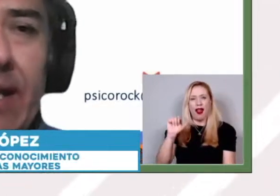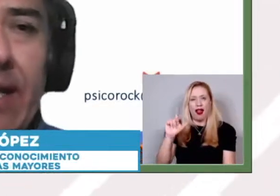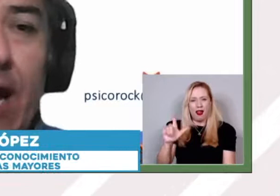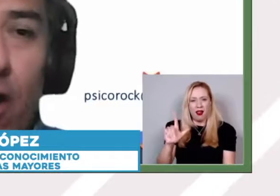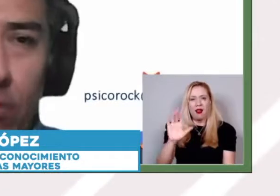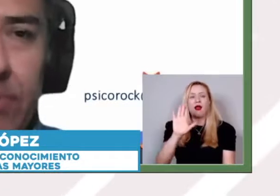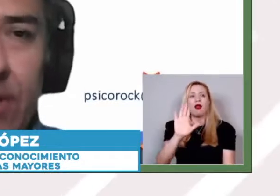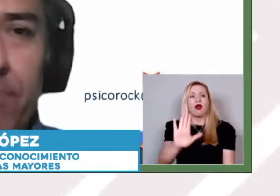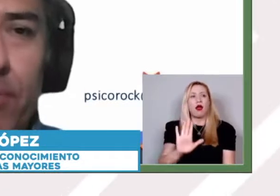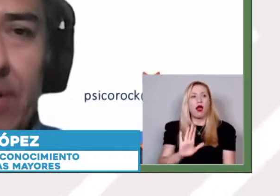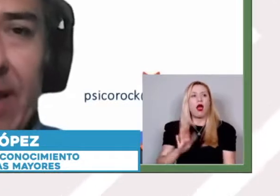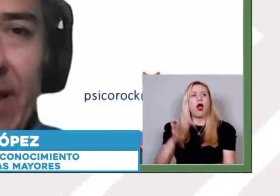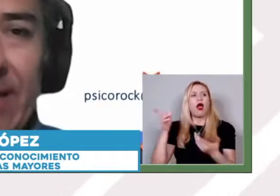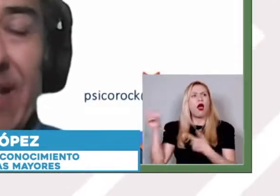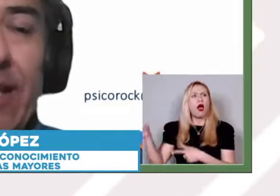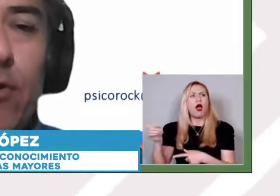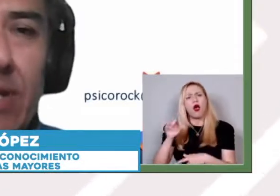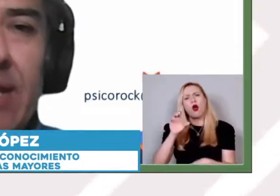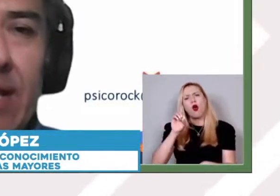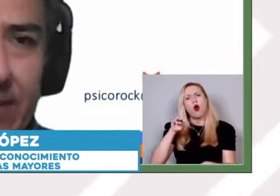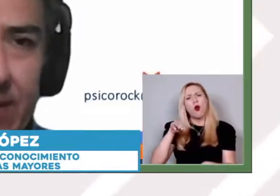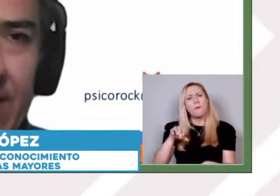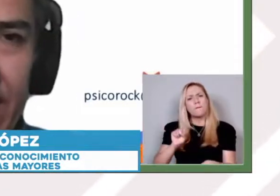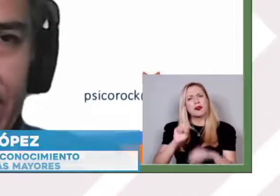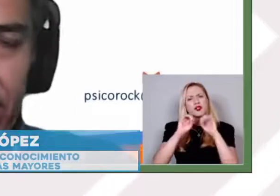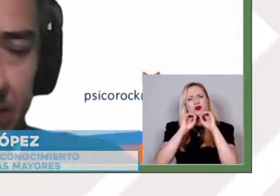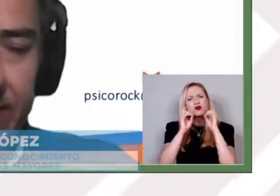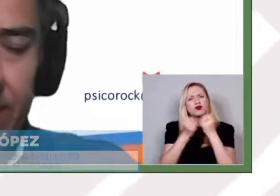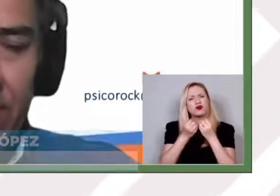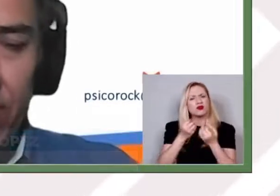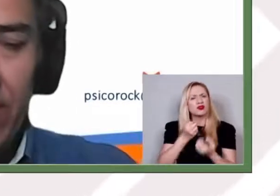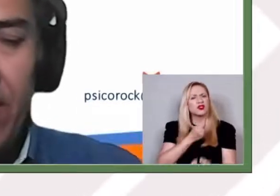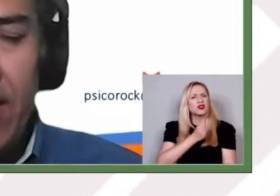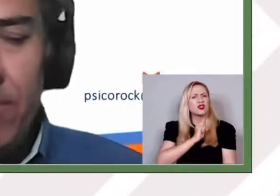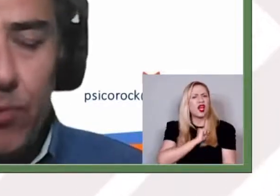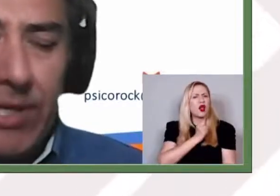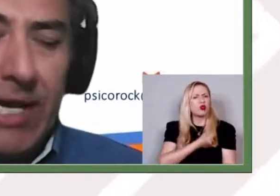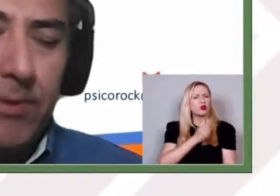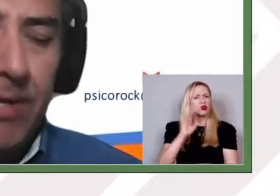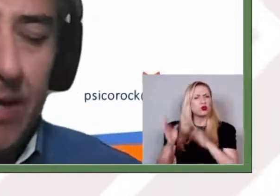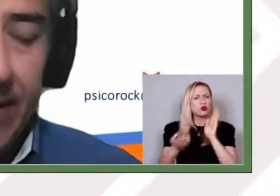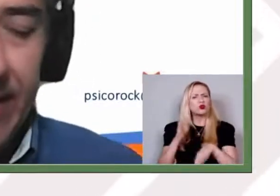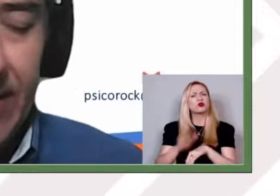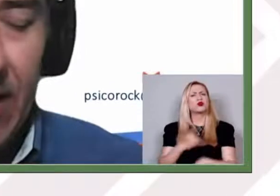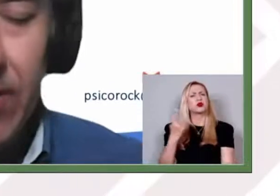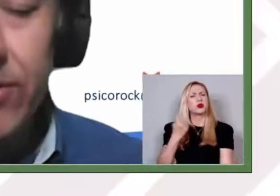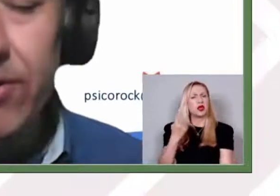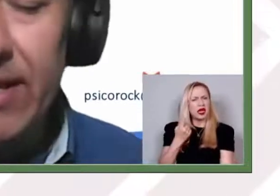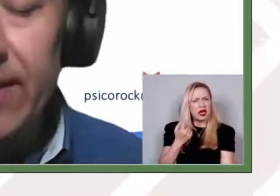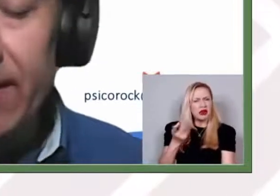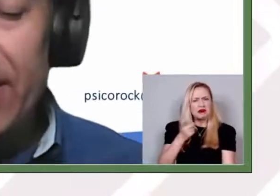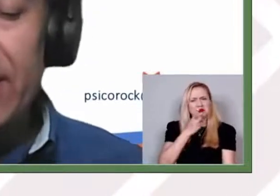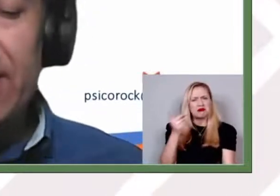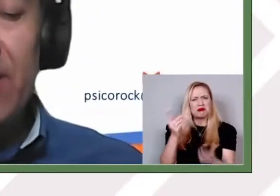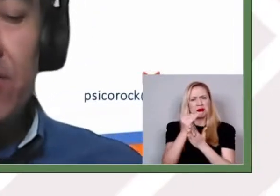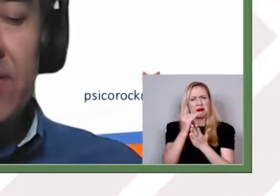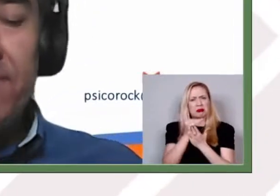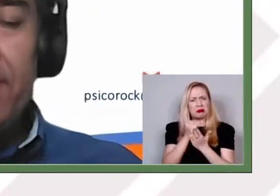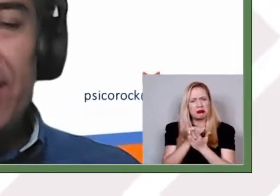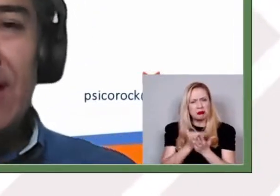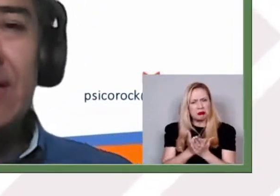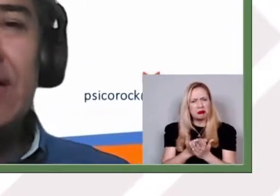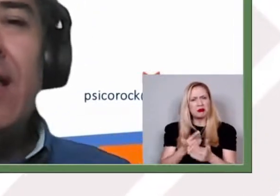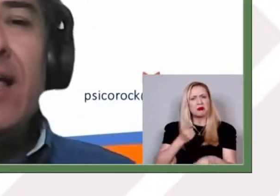desde la OMS y por qué está incluida en el CIE-10, ¿no? Que es el Manual Mundial sobre Catalogación de